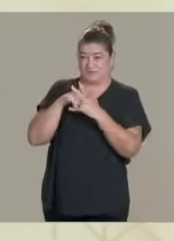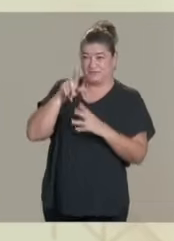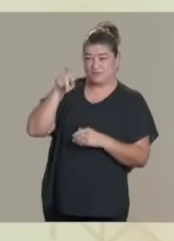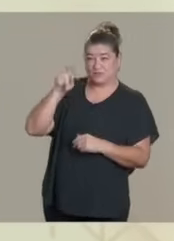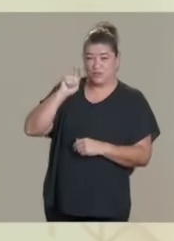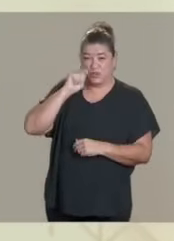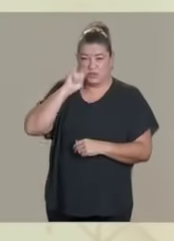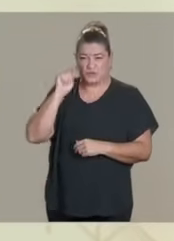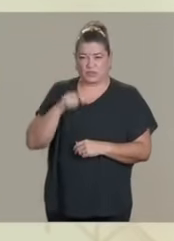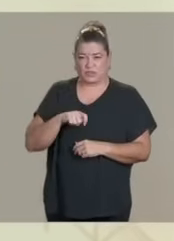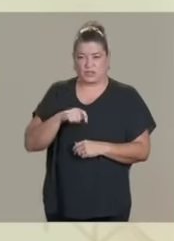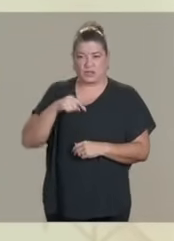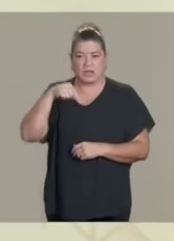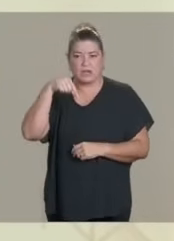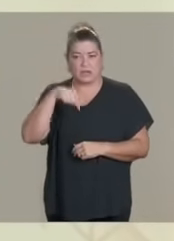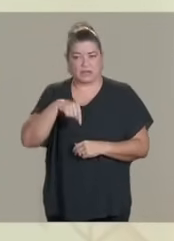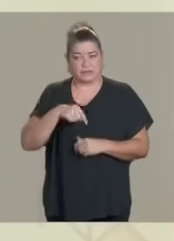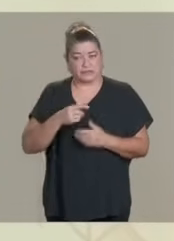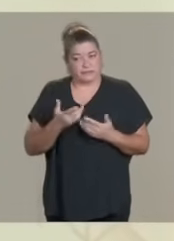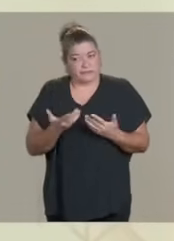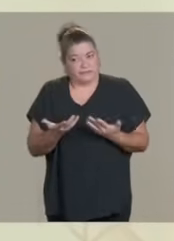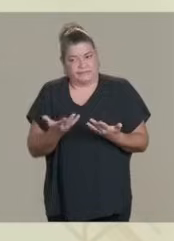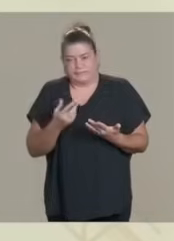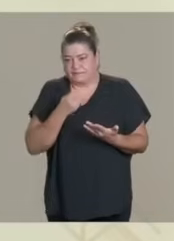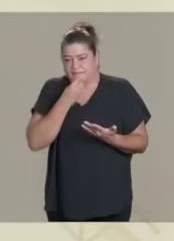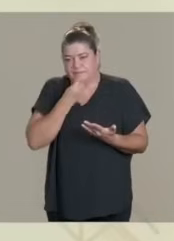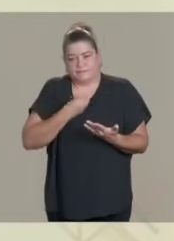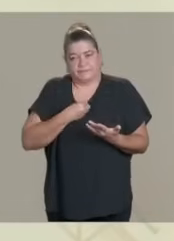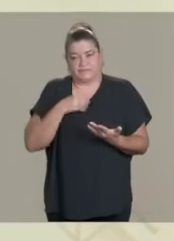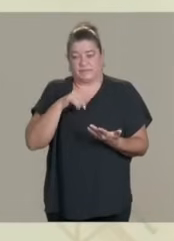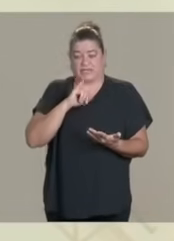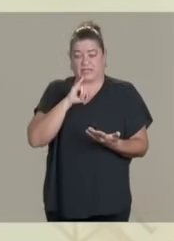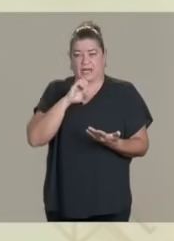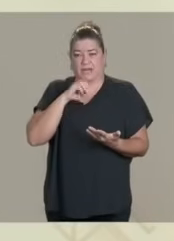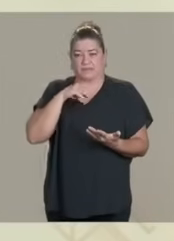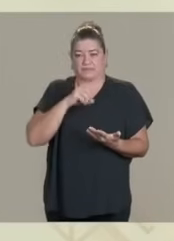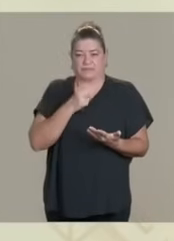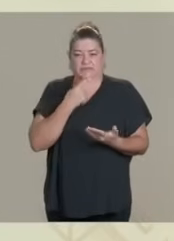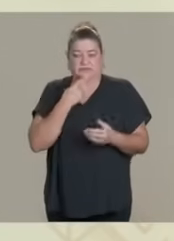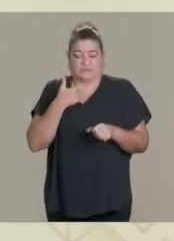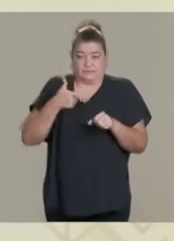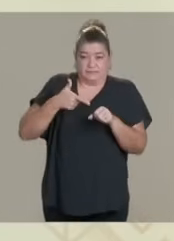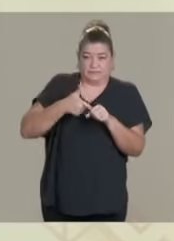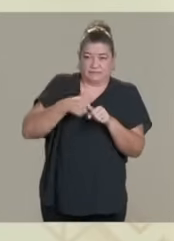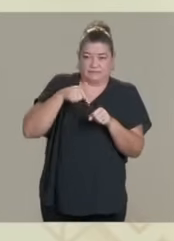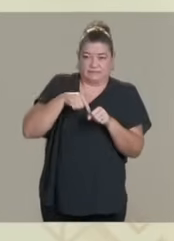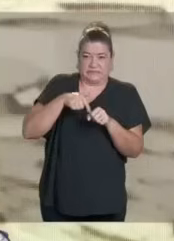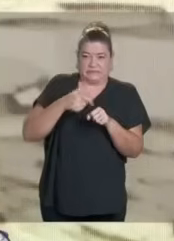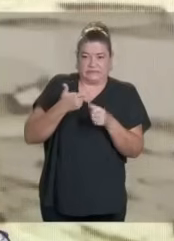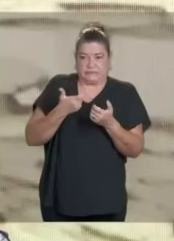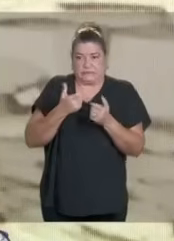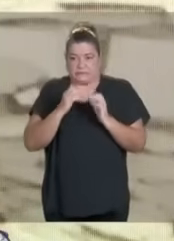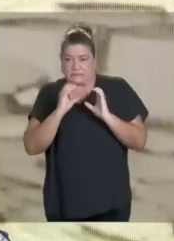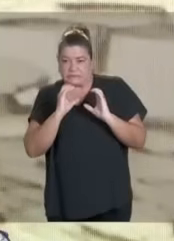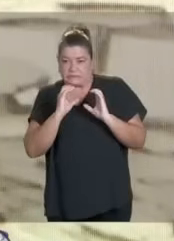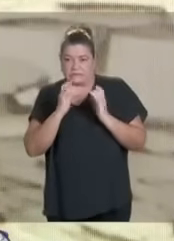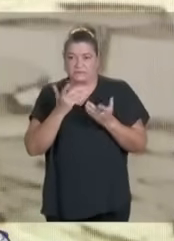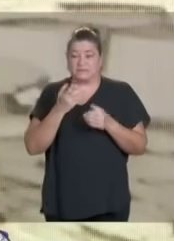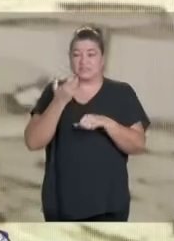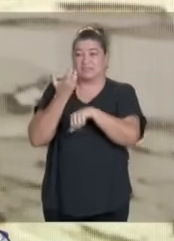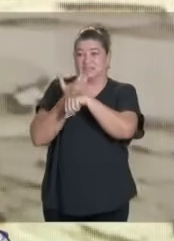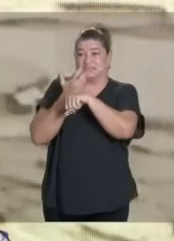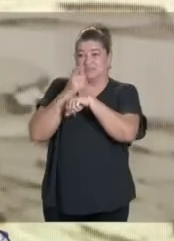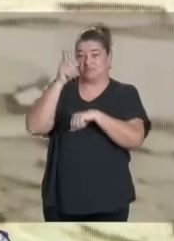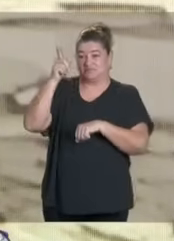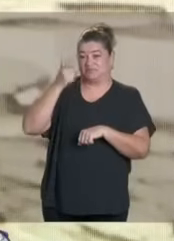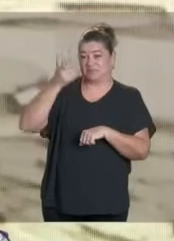para que no subiera la gasolina. Entonces, en Estados Unidos estaba mucho más cara que en México. Candidata Claudia Sheinbaum, le